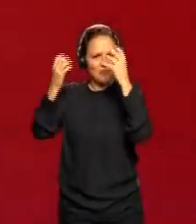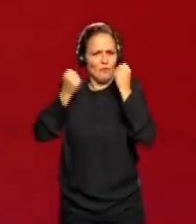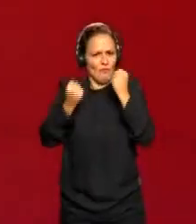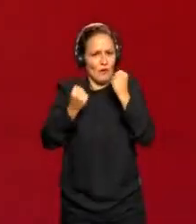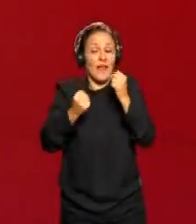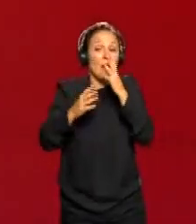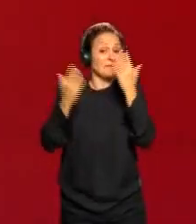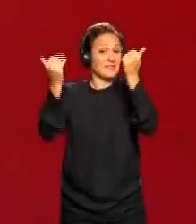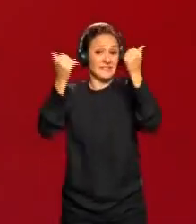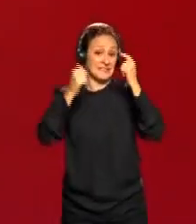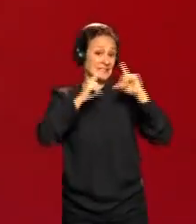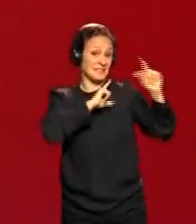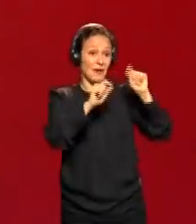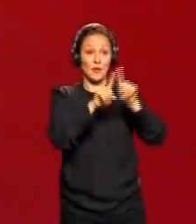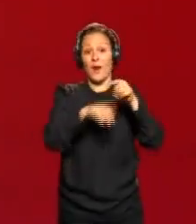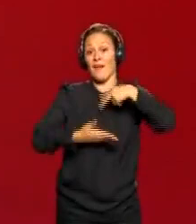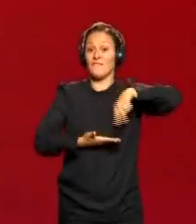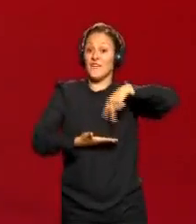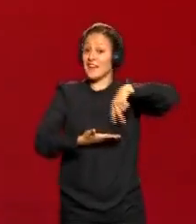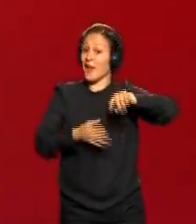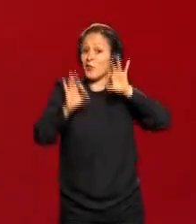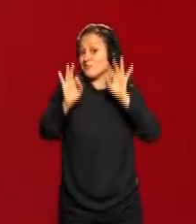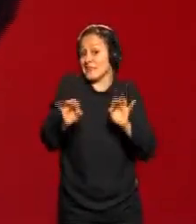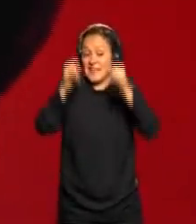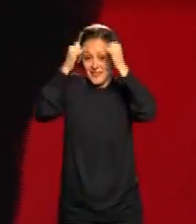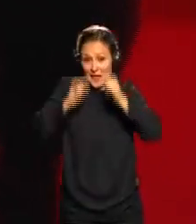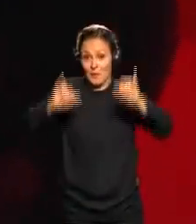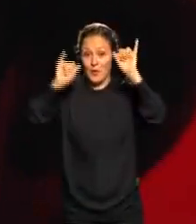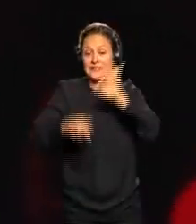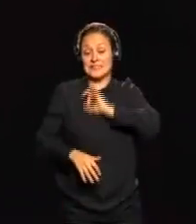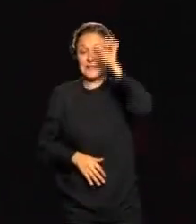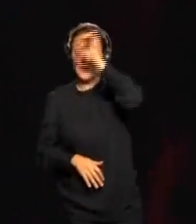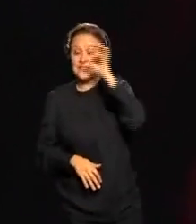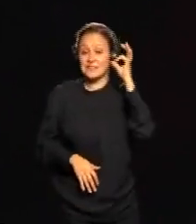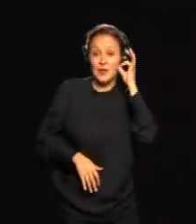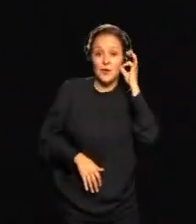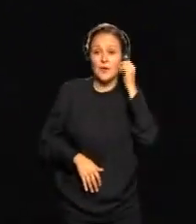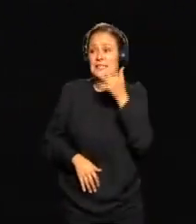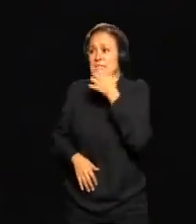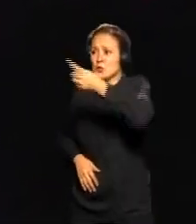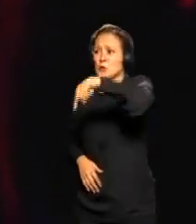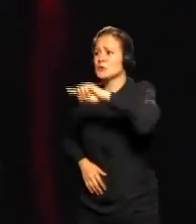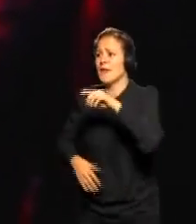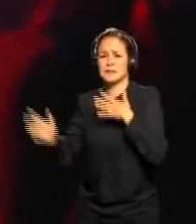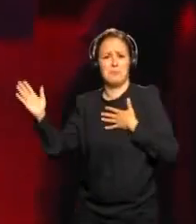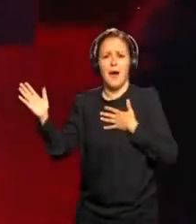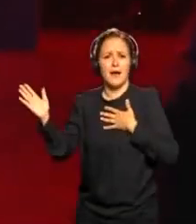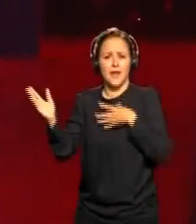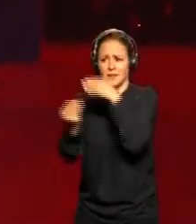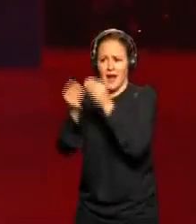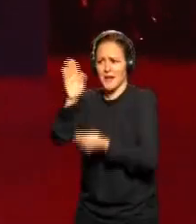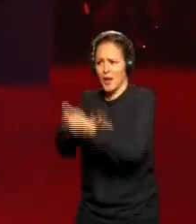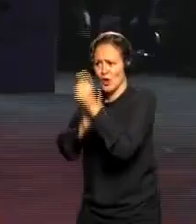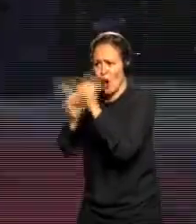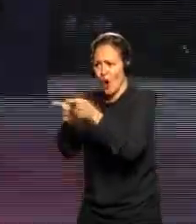Y se van bailando como les toca a Diablos Locos, señoras y señores. Sobre el escenario. ¡Y el que no lo baila es un canario!